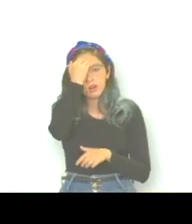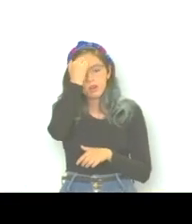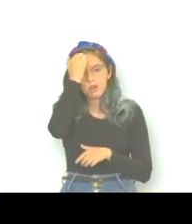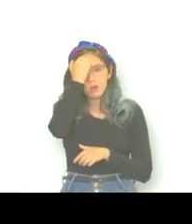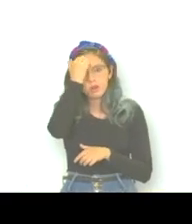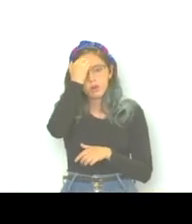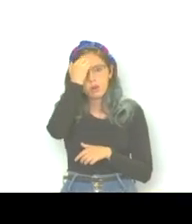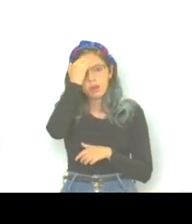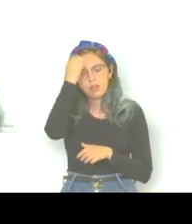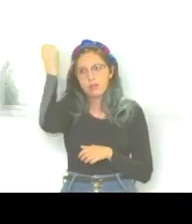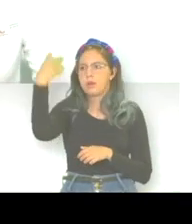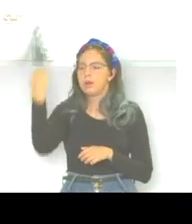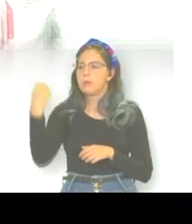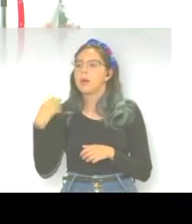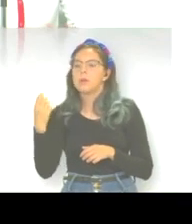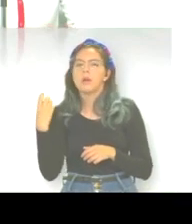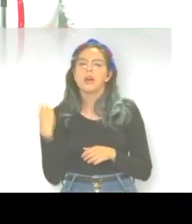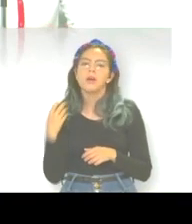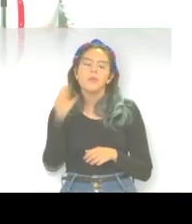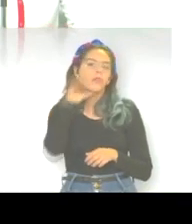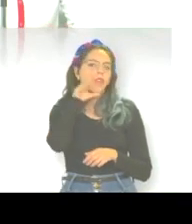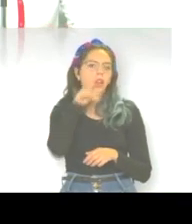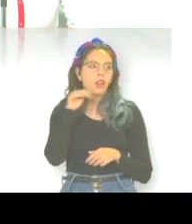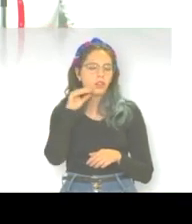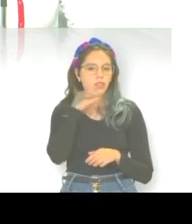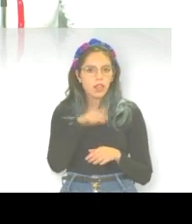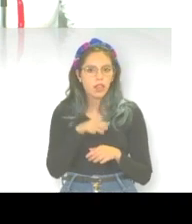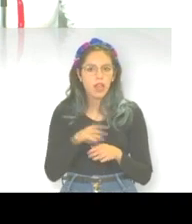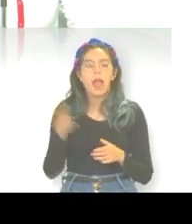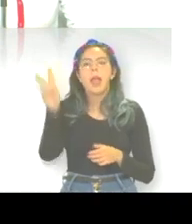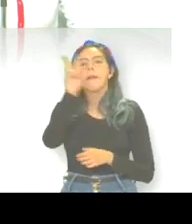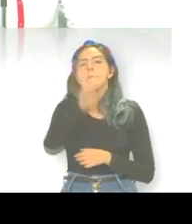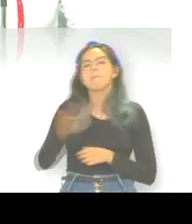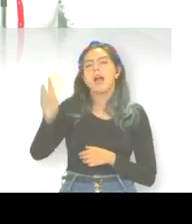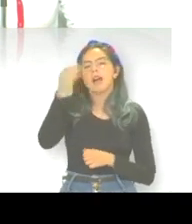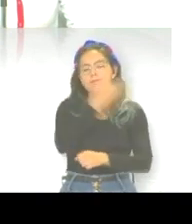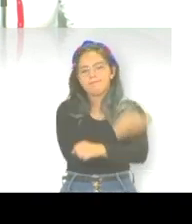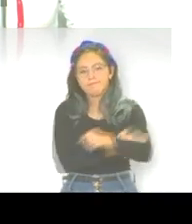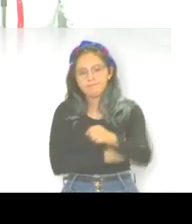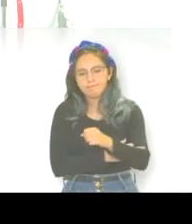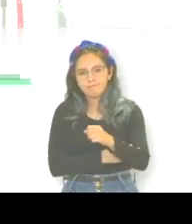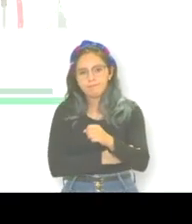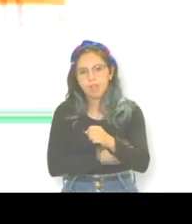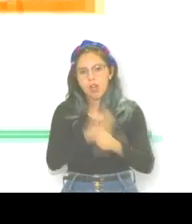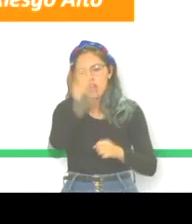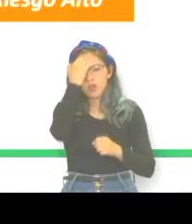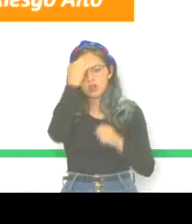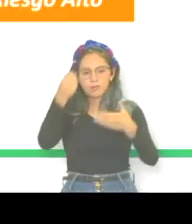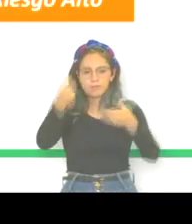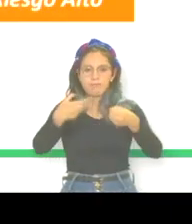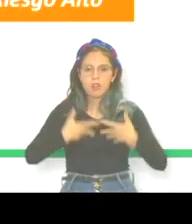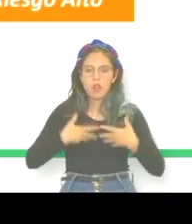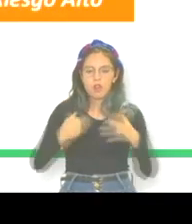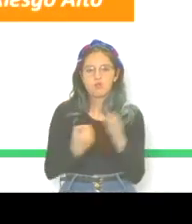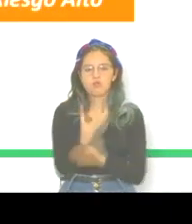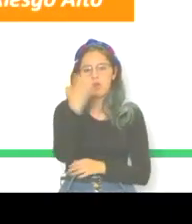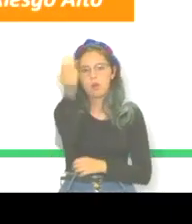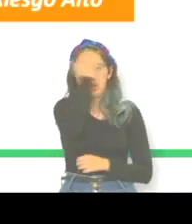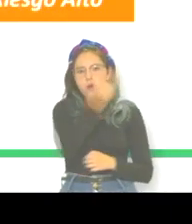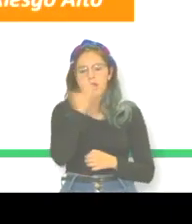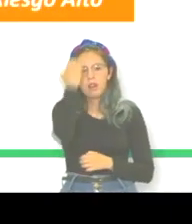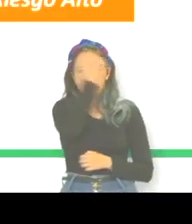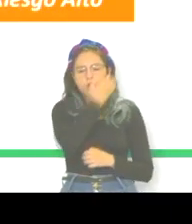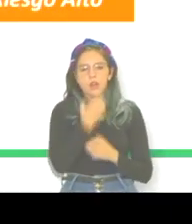domingo de esta semana. El viernes en la tarde nos darán a conocer la nueva evaluación, que por lo que